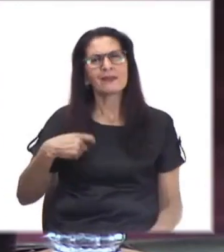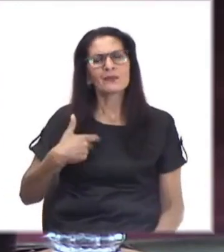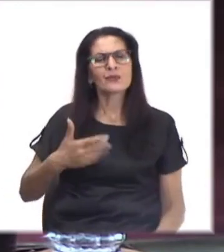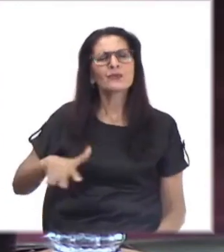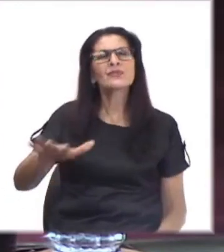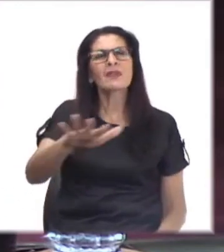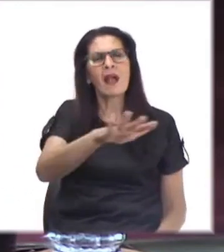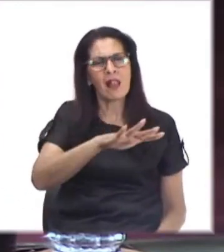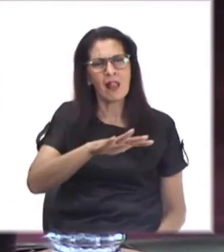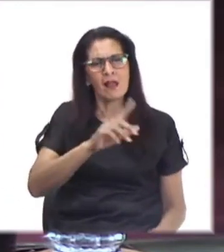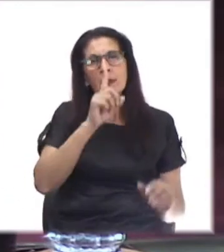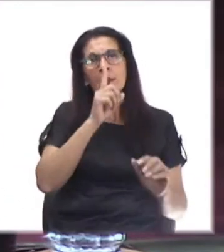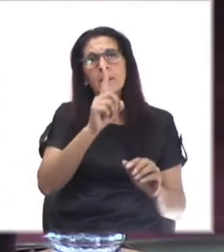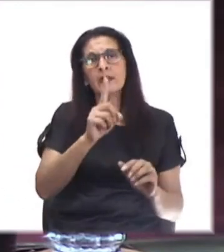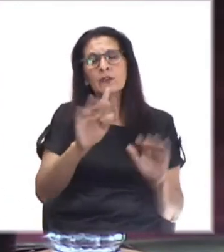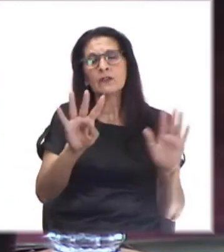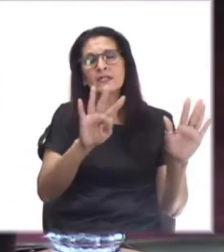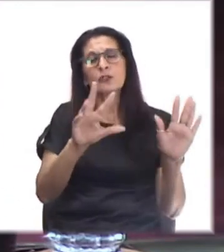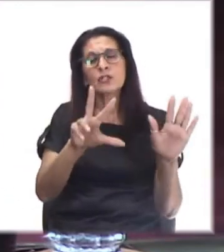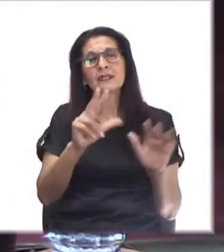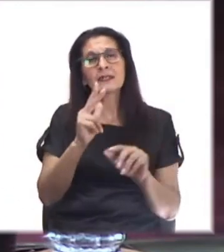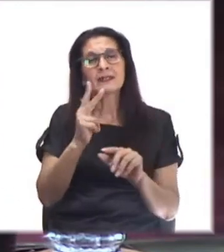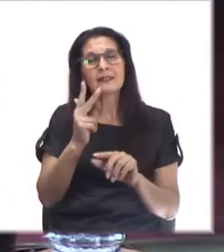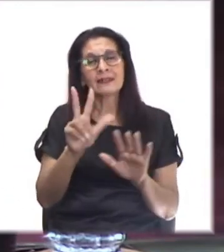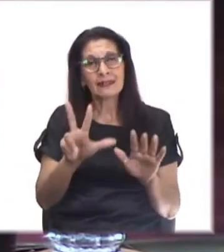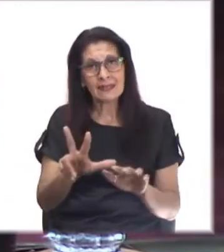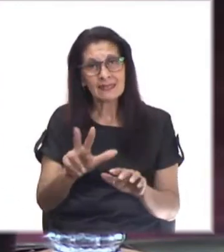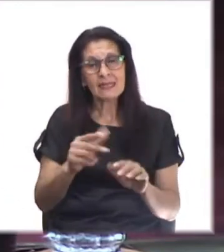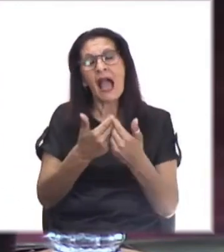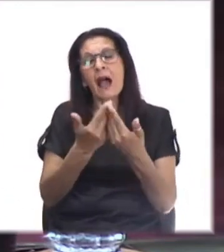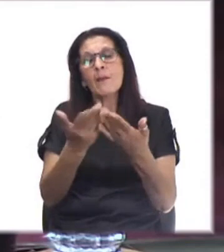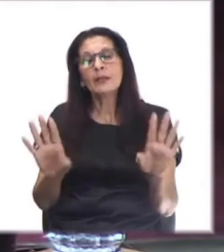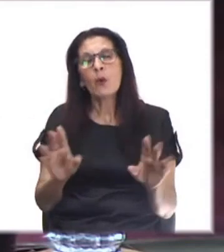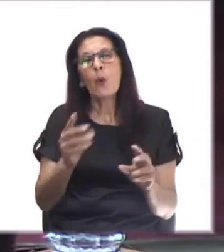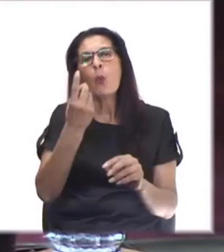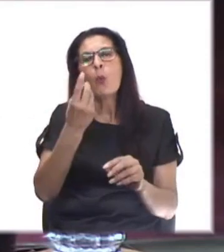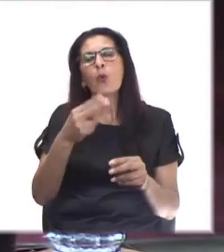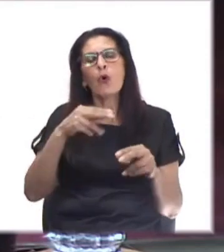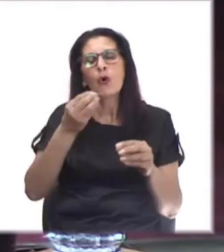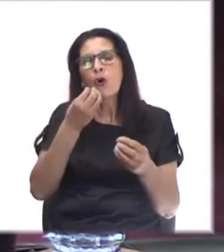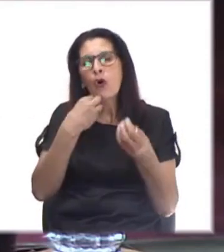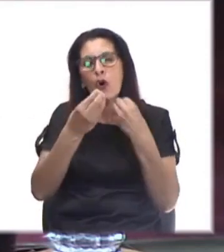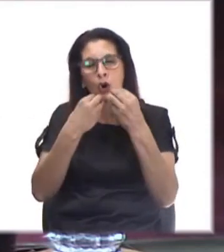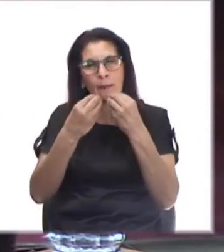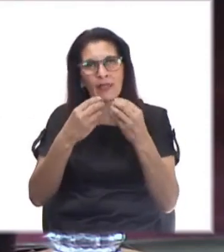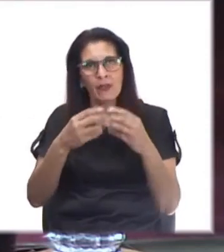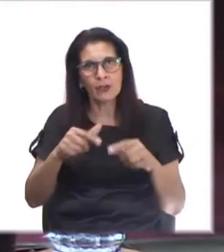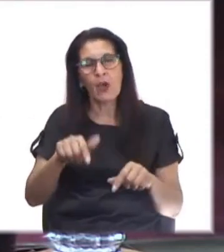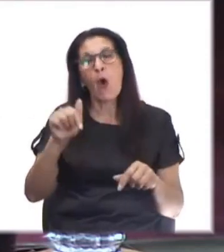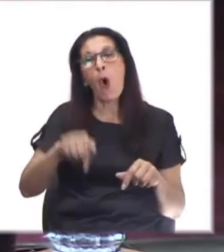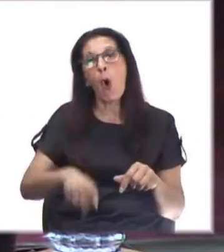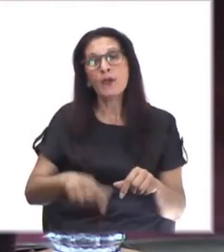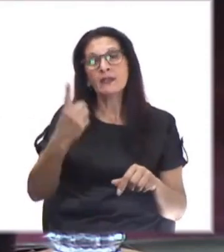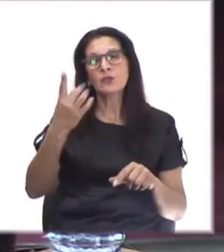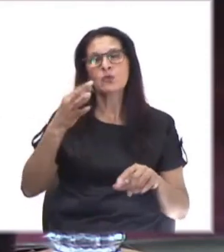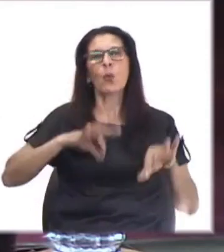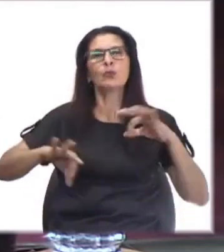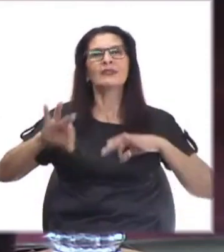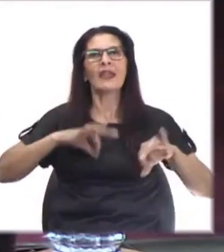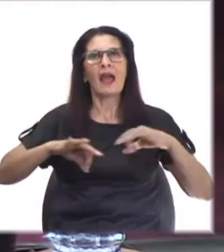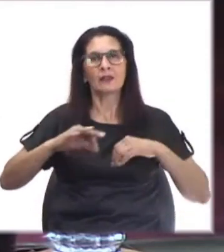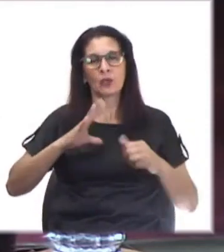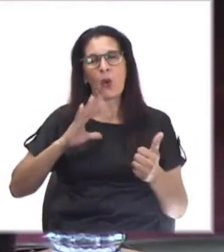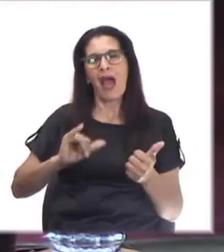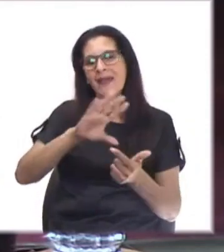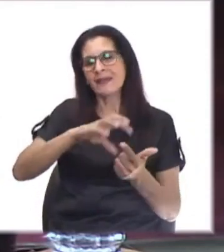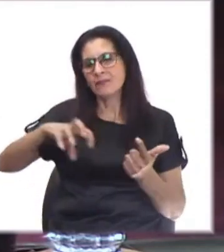En 1983 el club abrió un merendero. Hoy ese merendero es un teatro donde funciona una UTU y